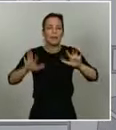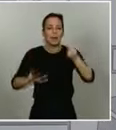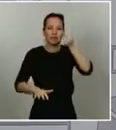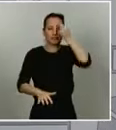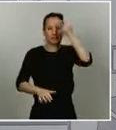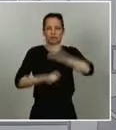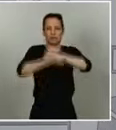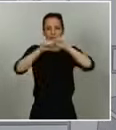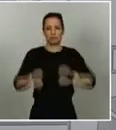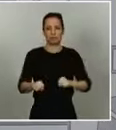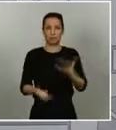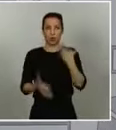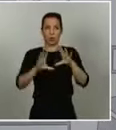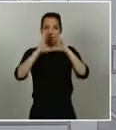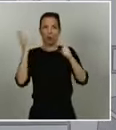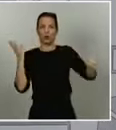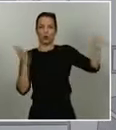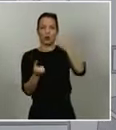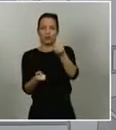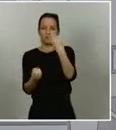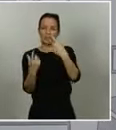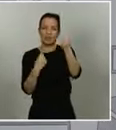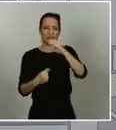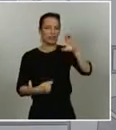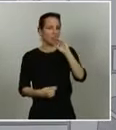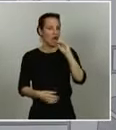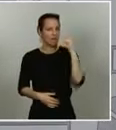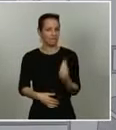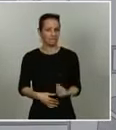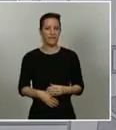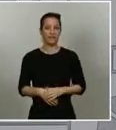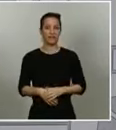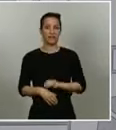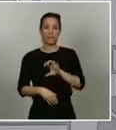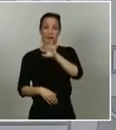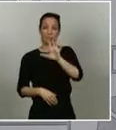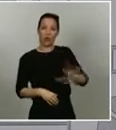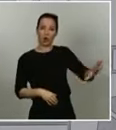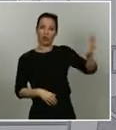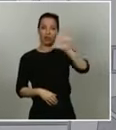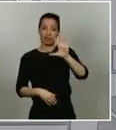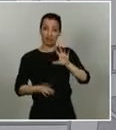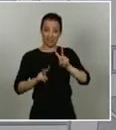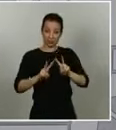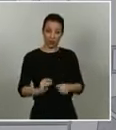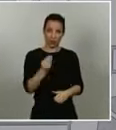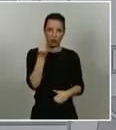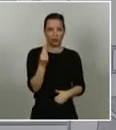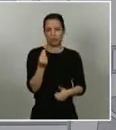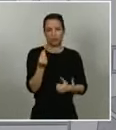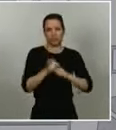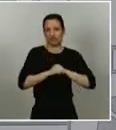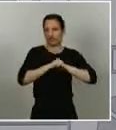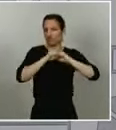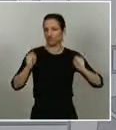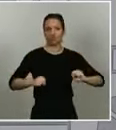mundo. Desde luego, entre los países occidentales es uno de los más sólidos, y es por el grado de